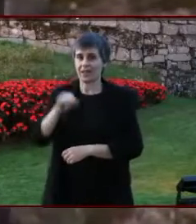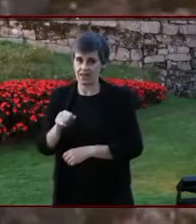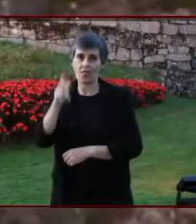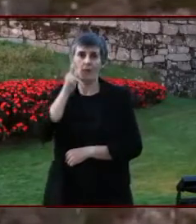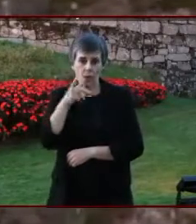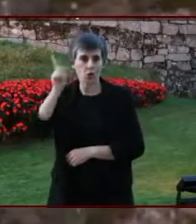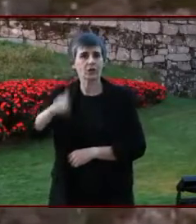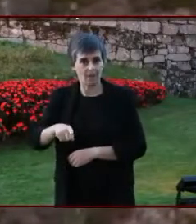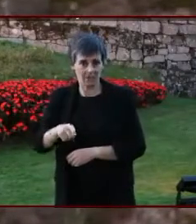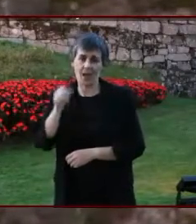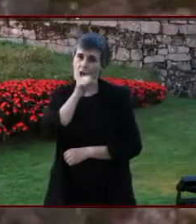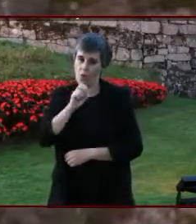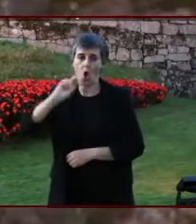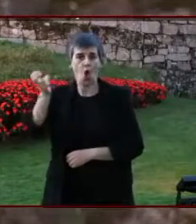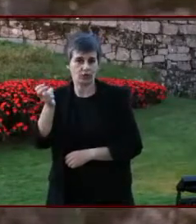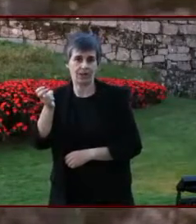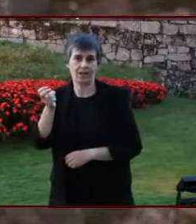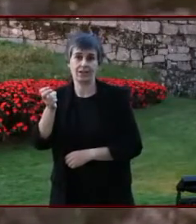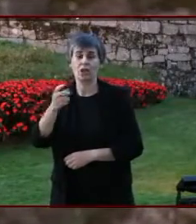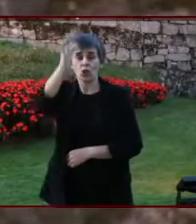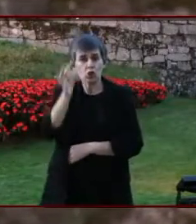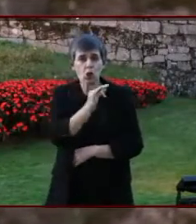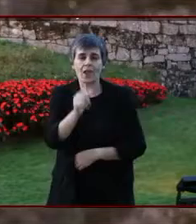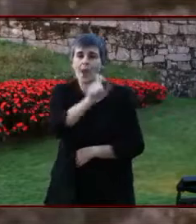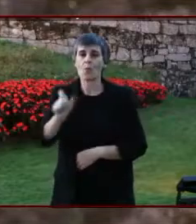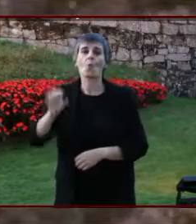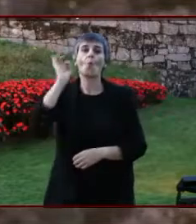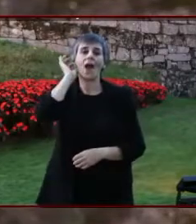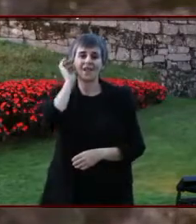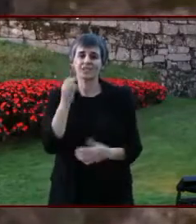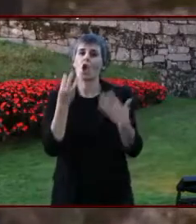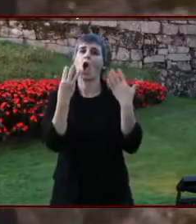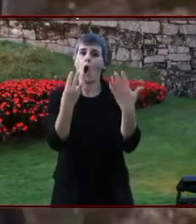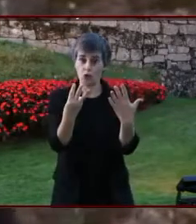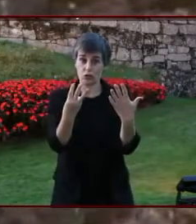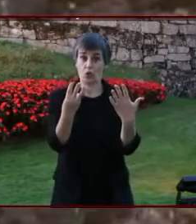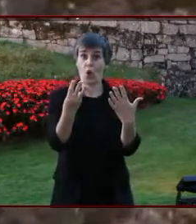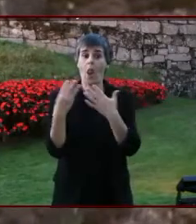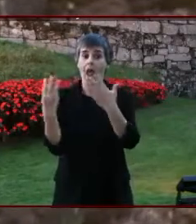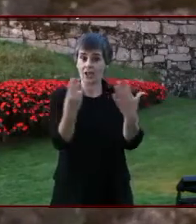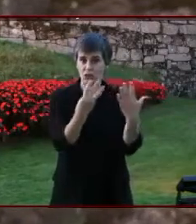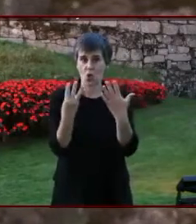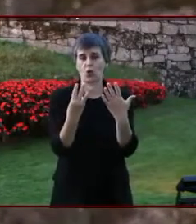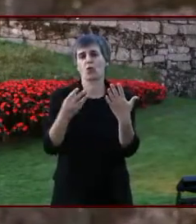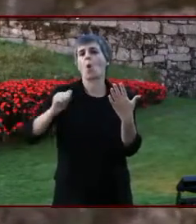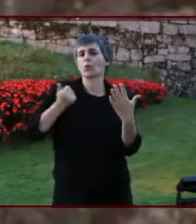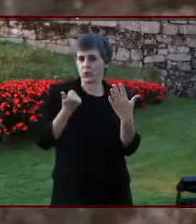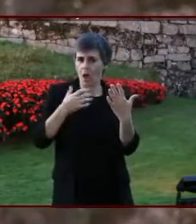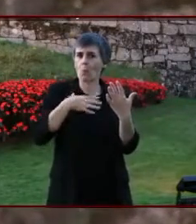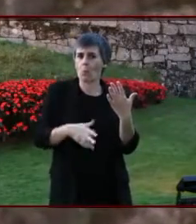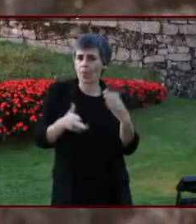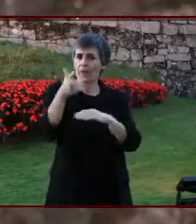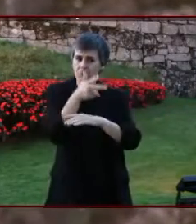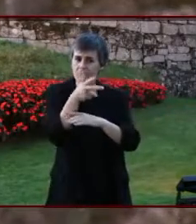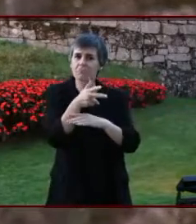oito rapazas que tiveron oportunidade de, a través do mentoring, gravar un videoclip e unha